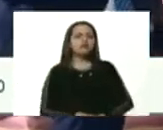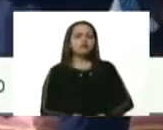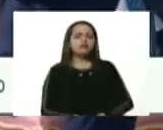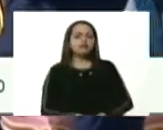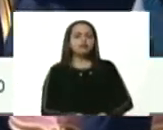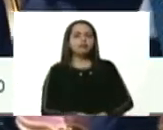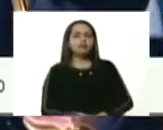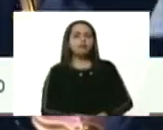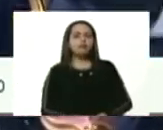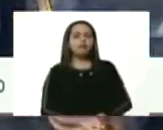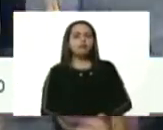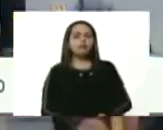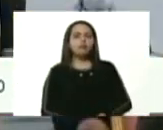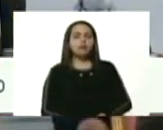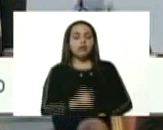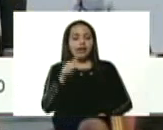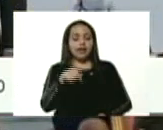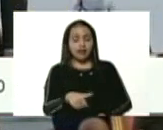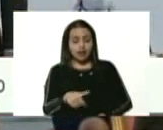Este año